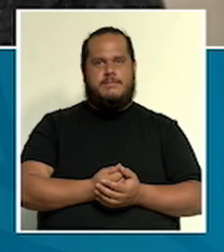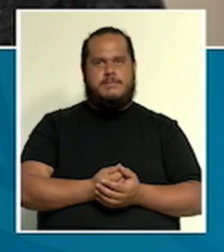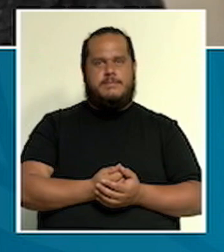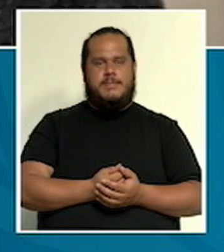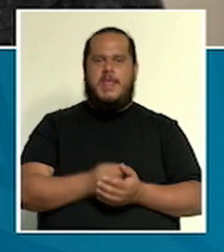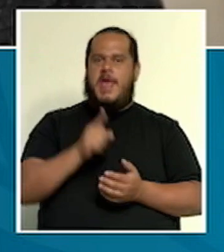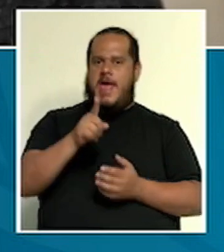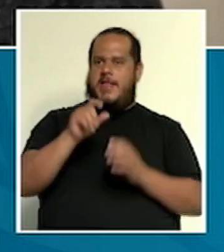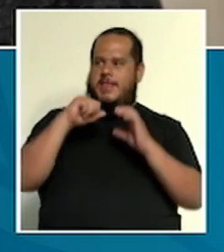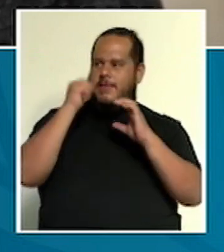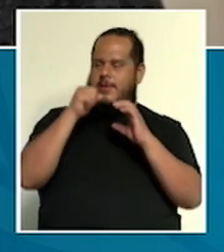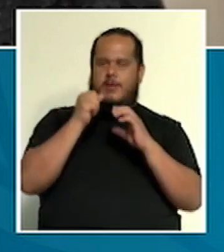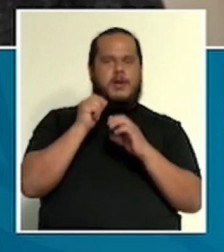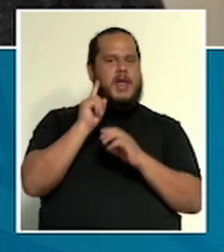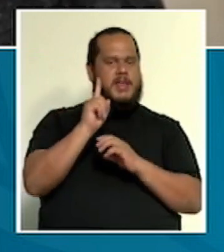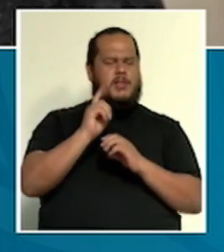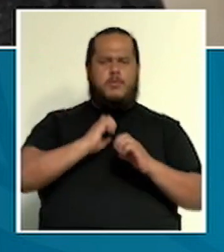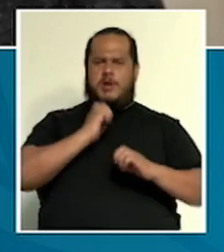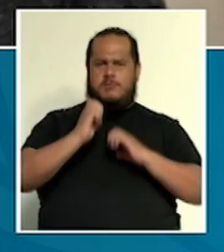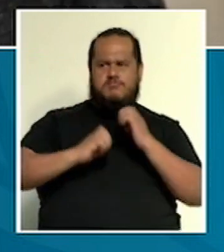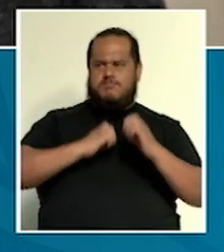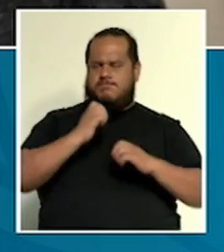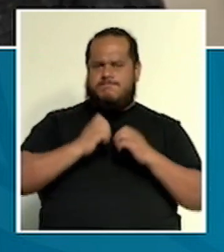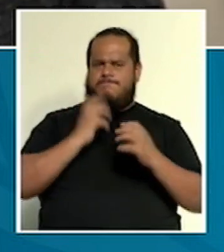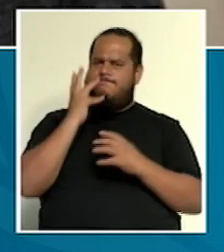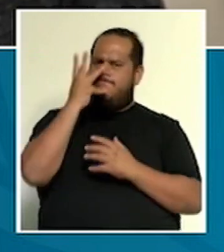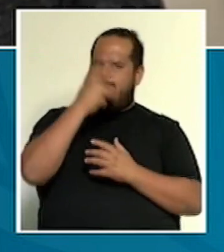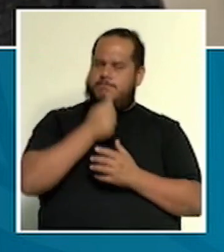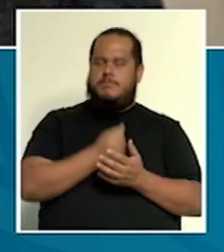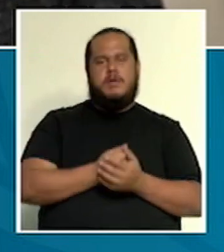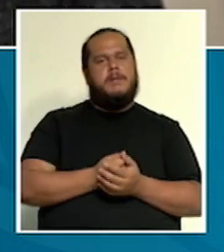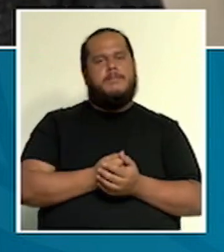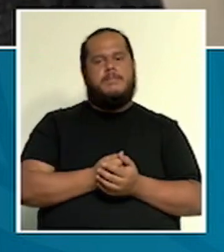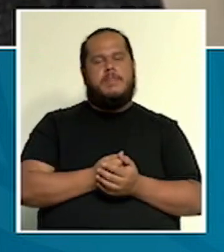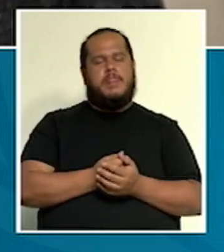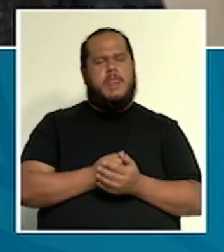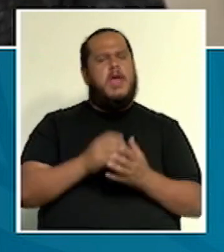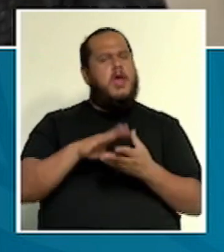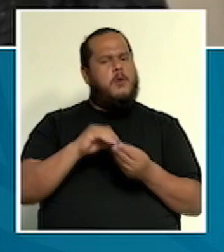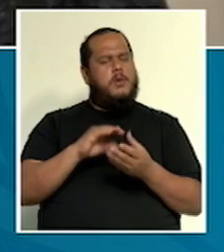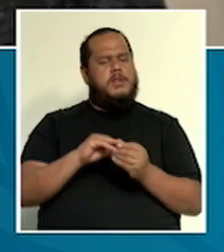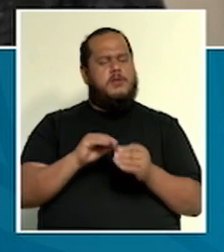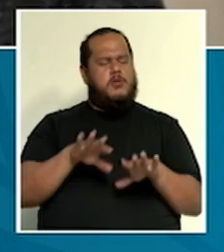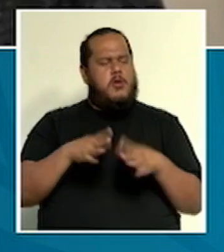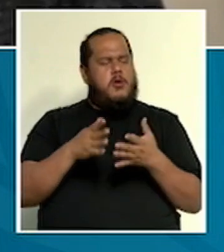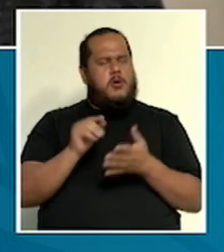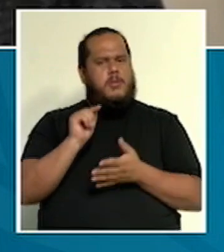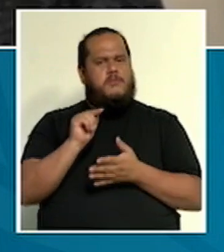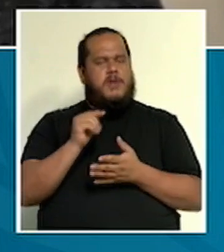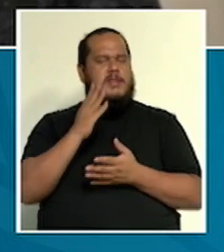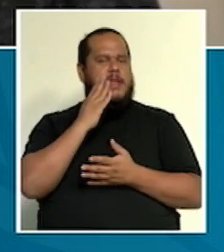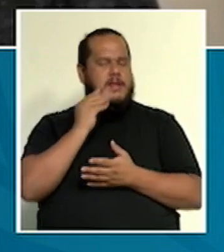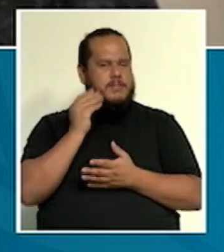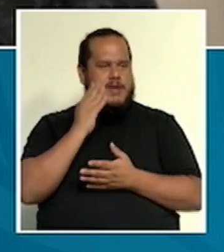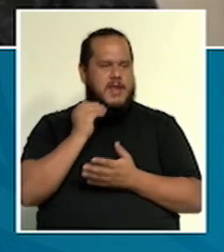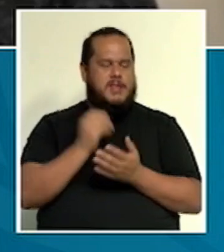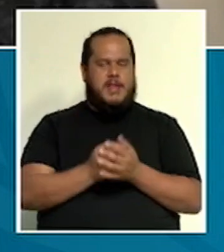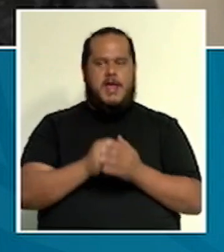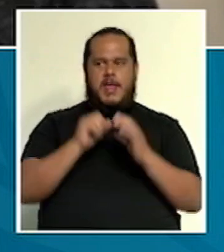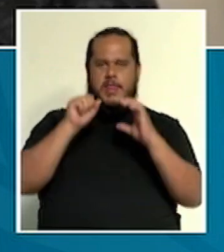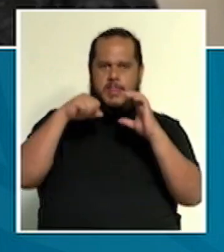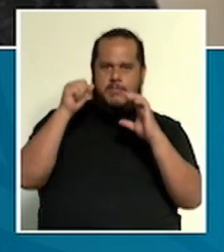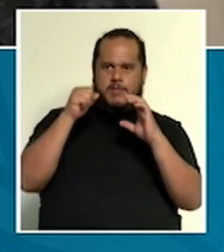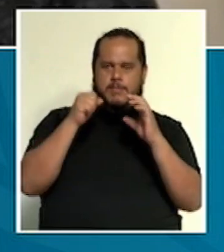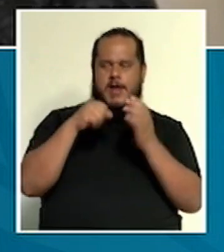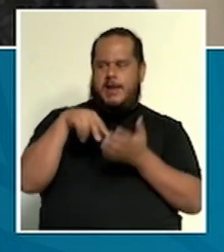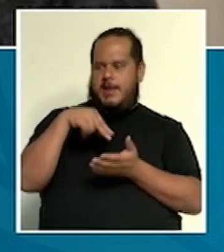Esta película es de una emotividad bellísima. Cuéntenos, ¿cómo fue la experiencia de filmar